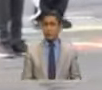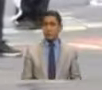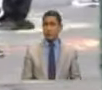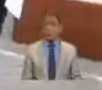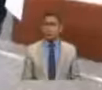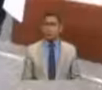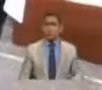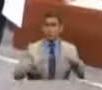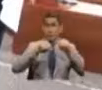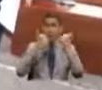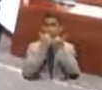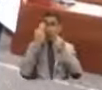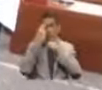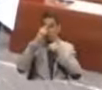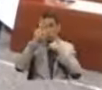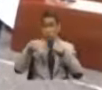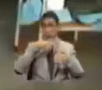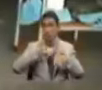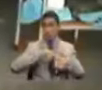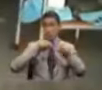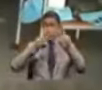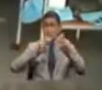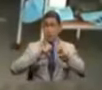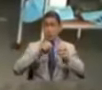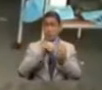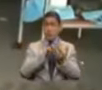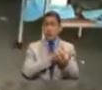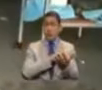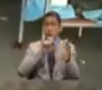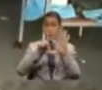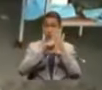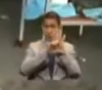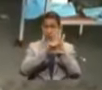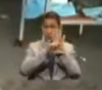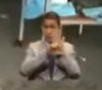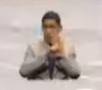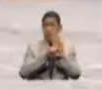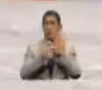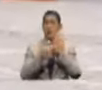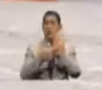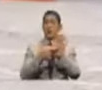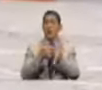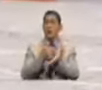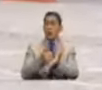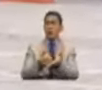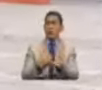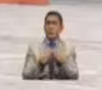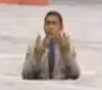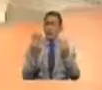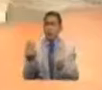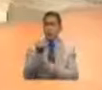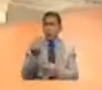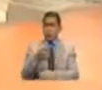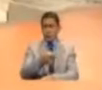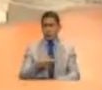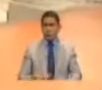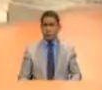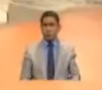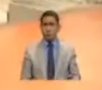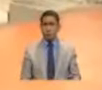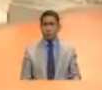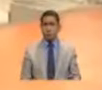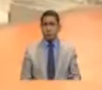En la Asamblea Nacional está en análisis un proyecto de ley que, de ser aprobado, entregaría en el futuro beneficios a los jóvenes que acudan a esos llamados. Alimentación